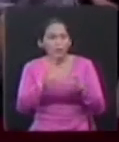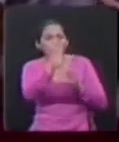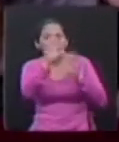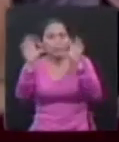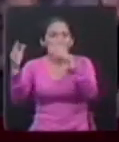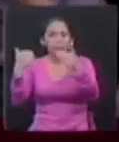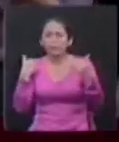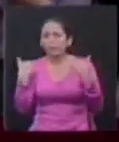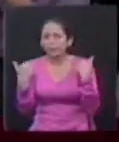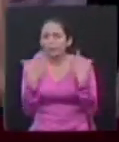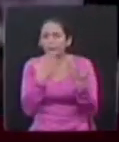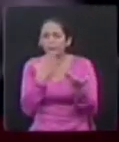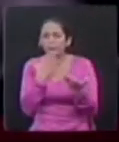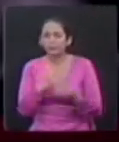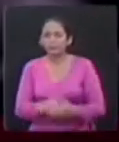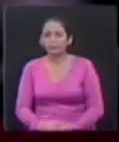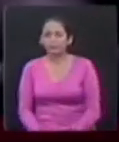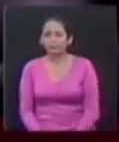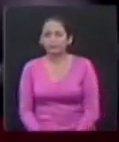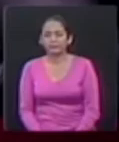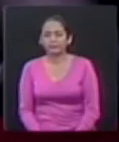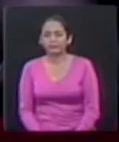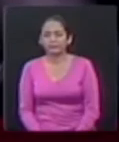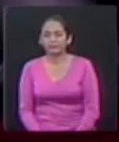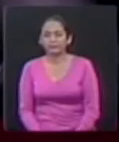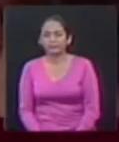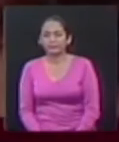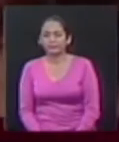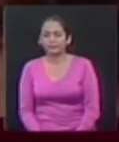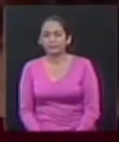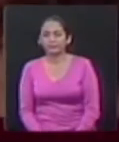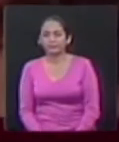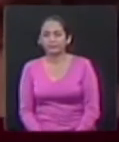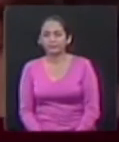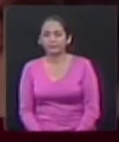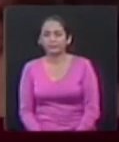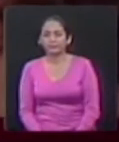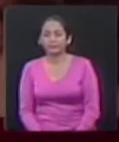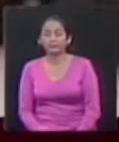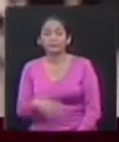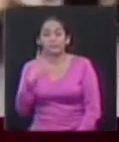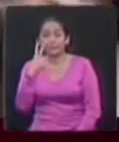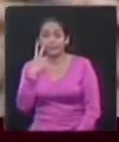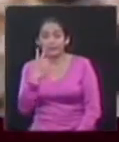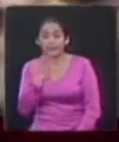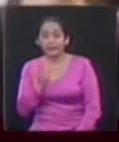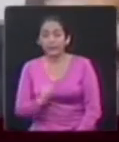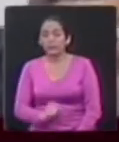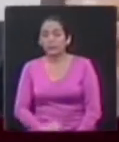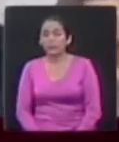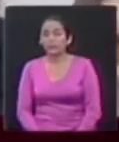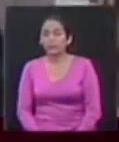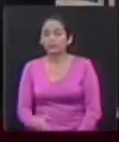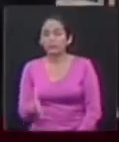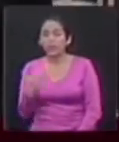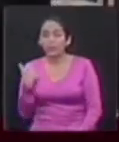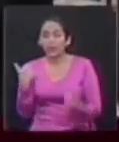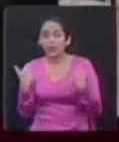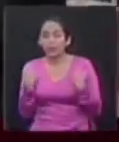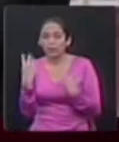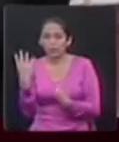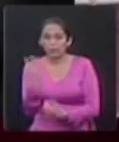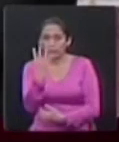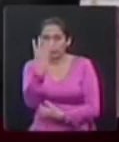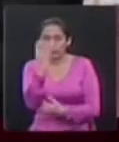intenta contar la historia a través, por supuesto, de las escenografías. La obra tiene cuatro cuadros distintos, es decir, tiene